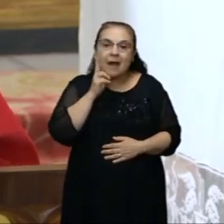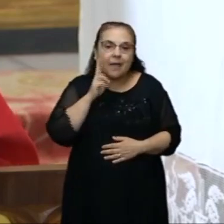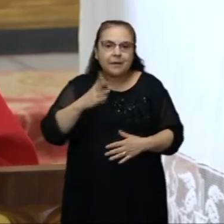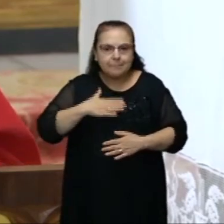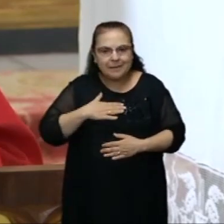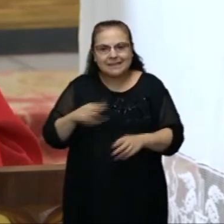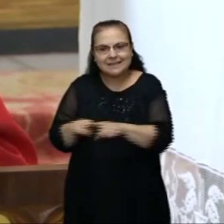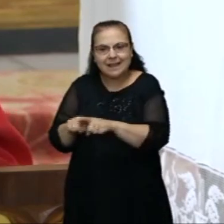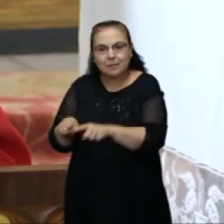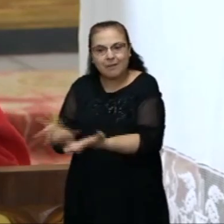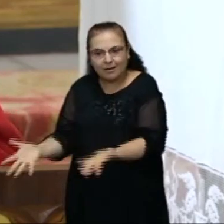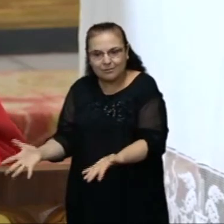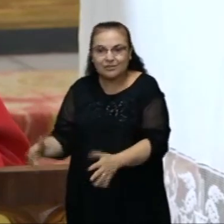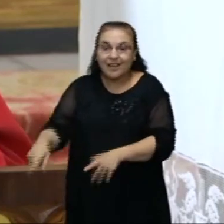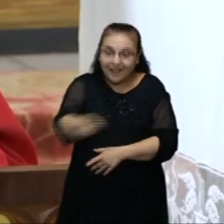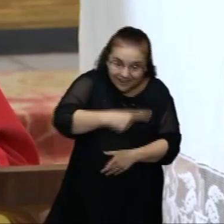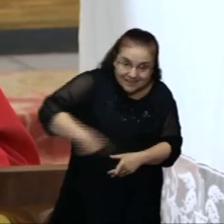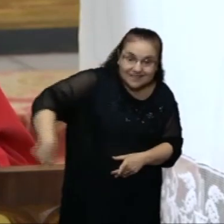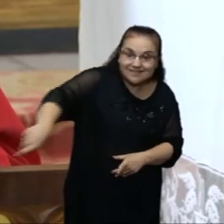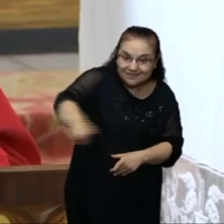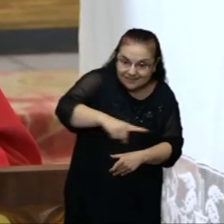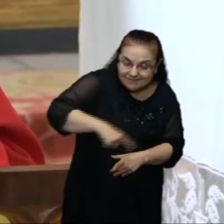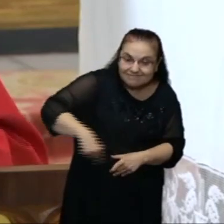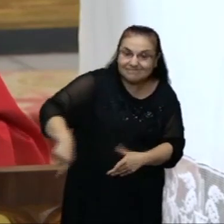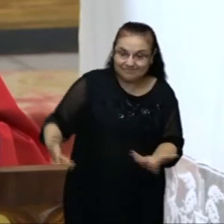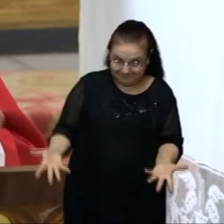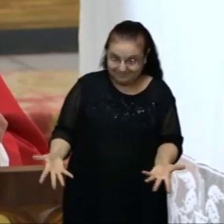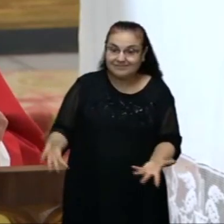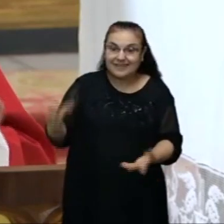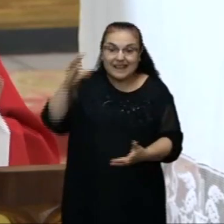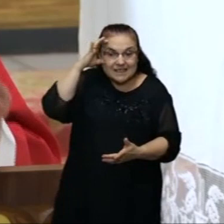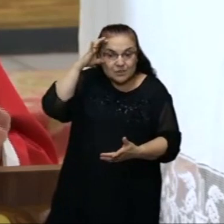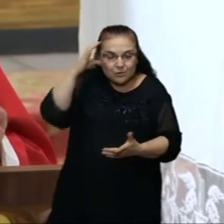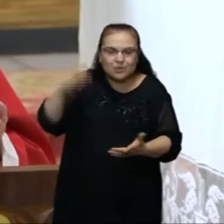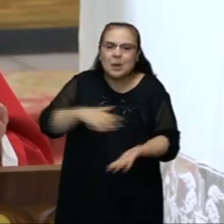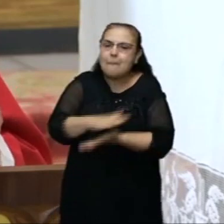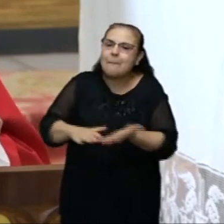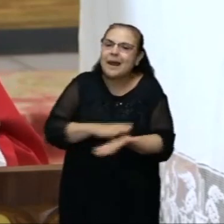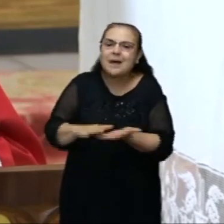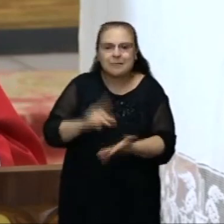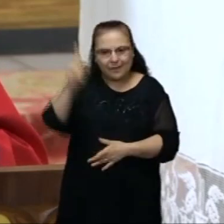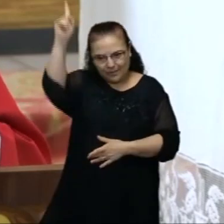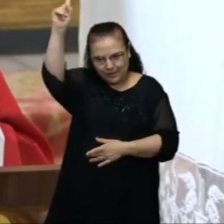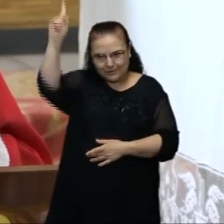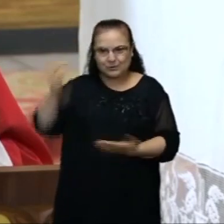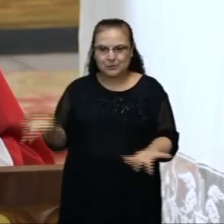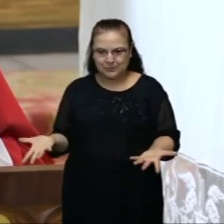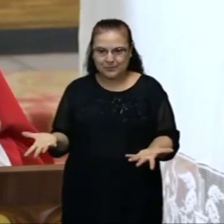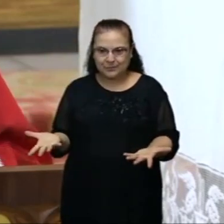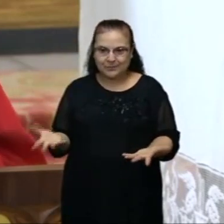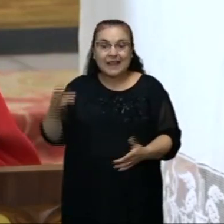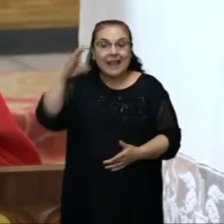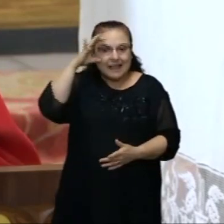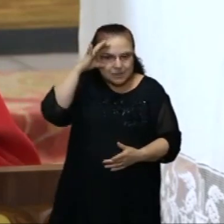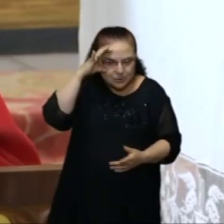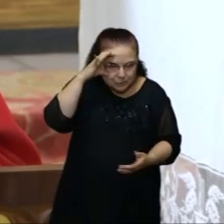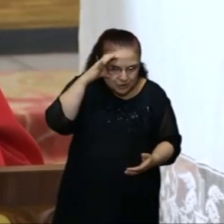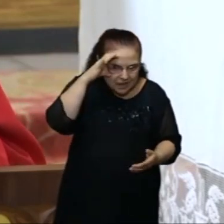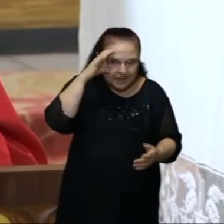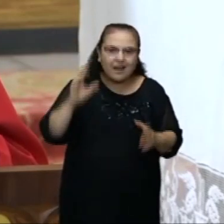estos, los que escuchan la palabra de Dios. Lo primero es escucharla, acogerla con